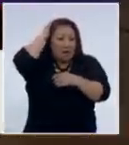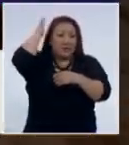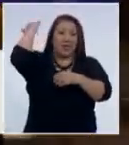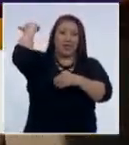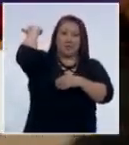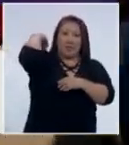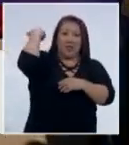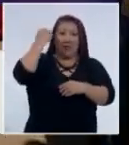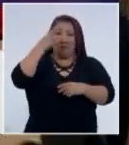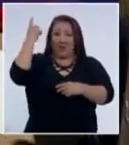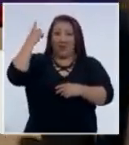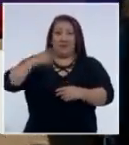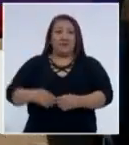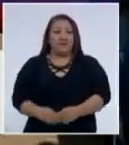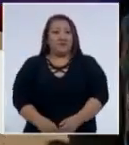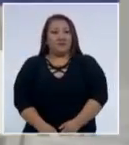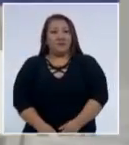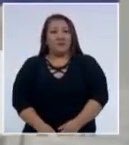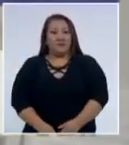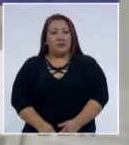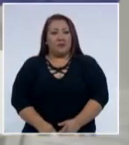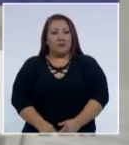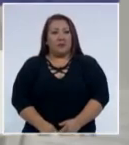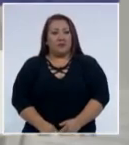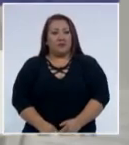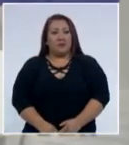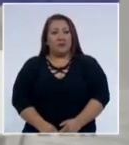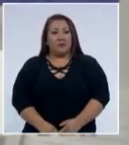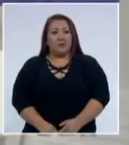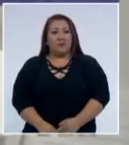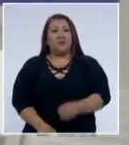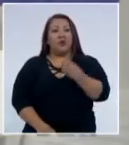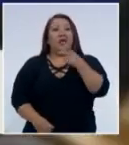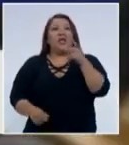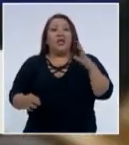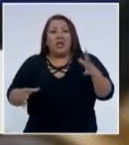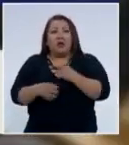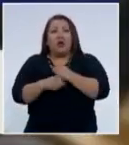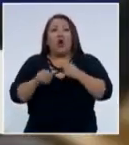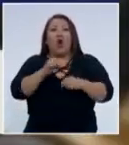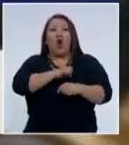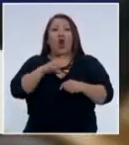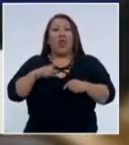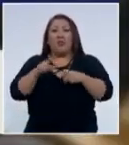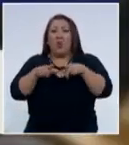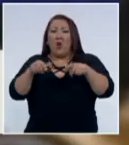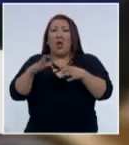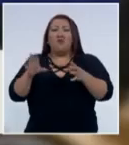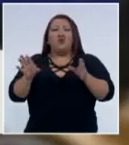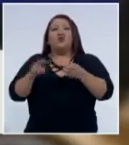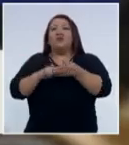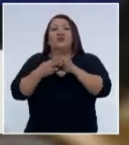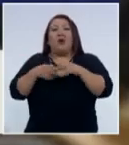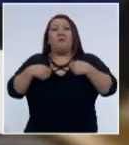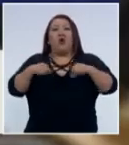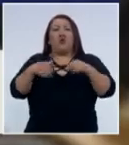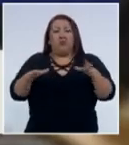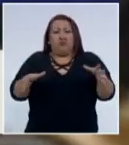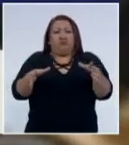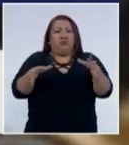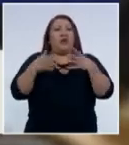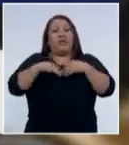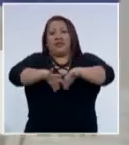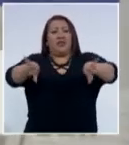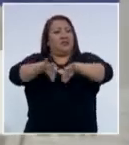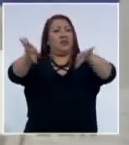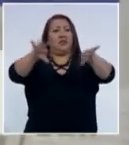espalda. Todo habría iniciado tras un operativo de recuperación de espacios en Los Olivos. Personal de Serenazgo intentó retirar a los